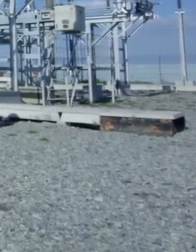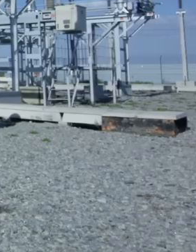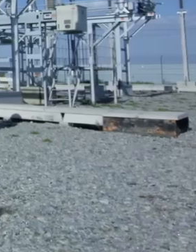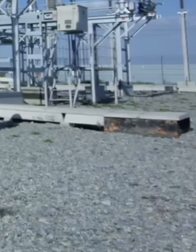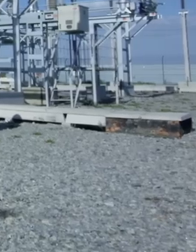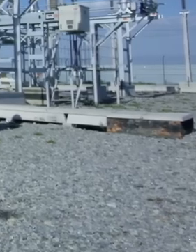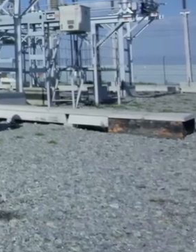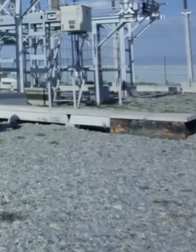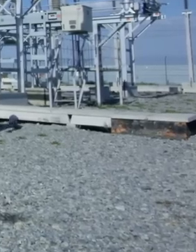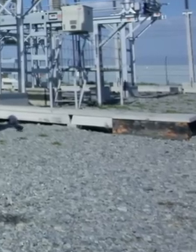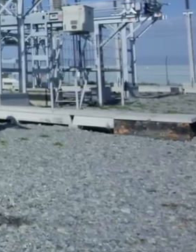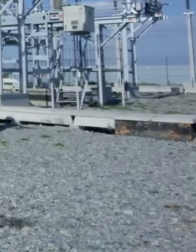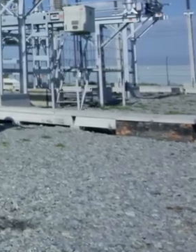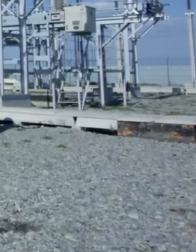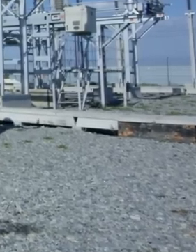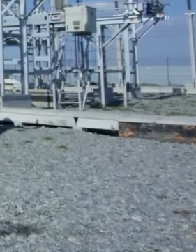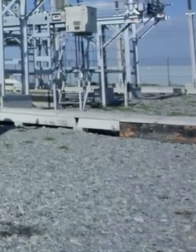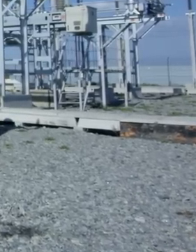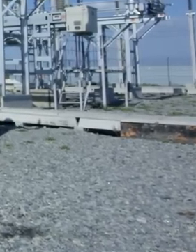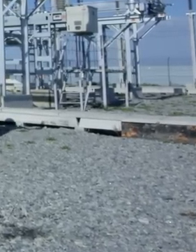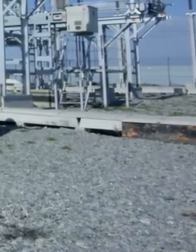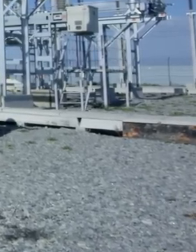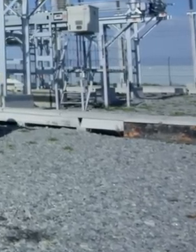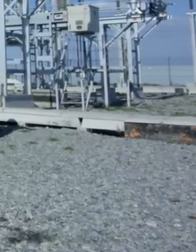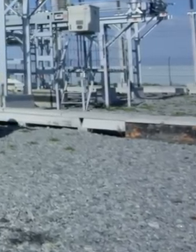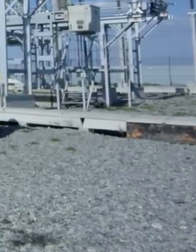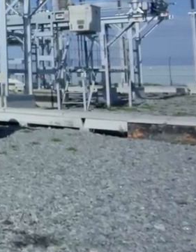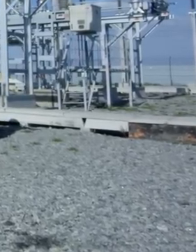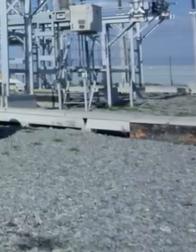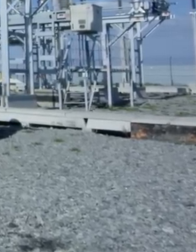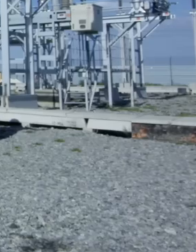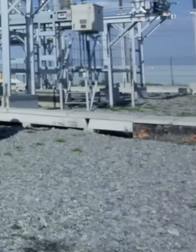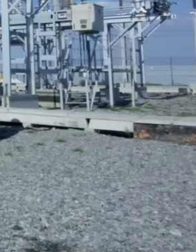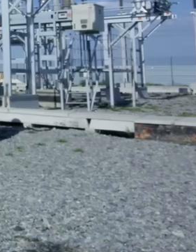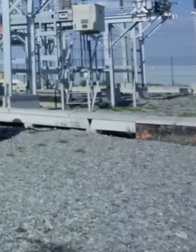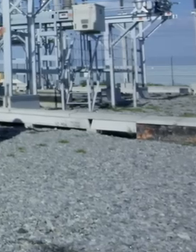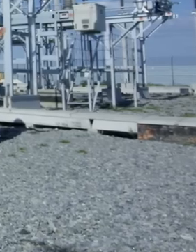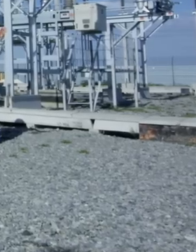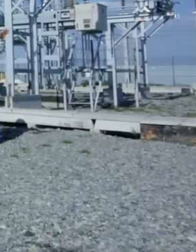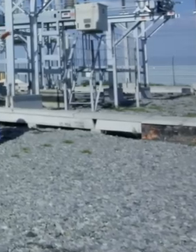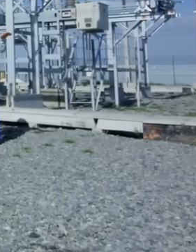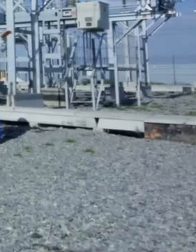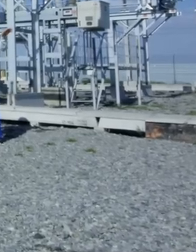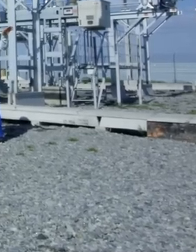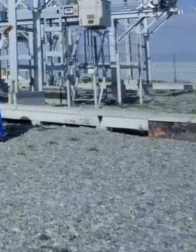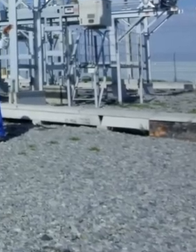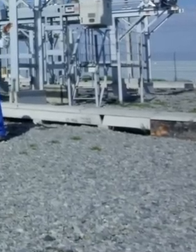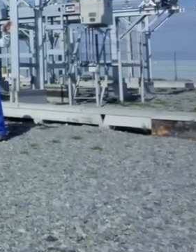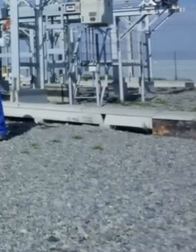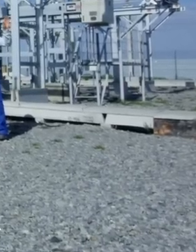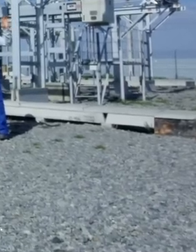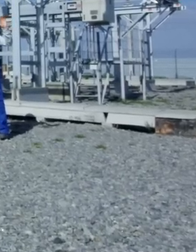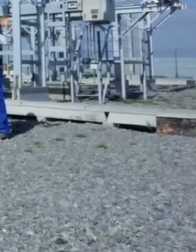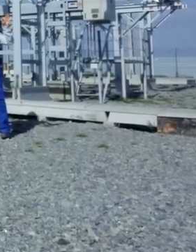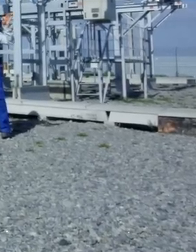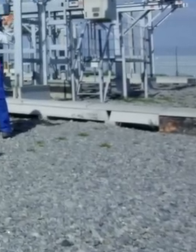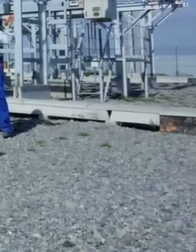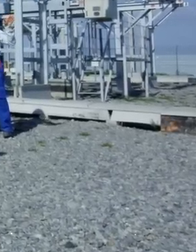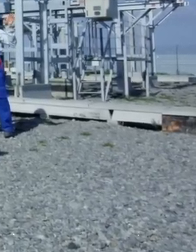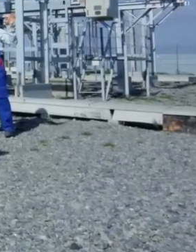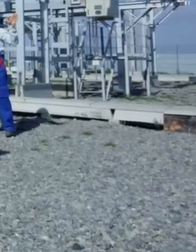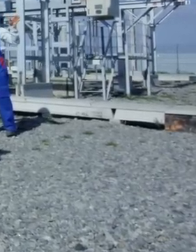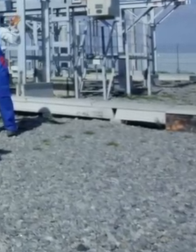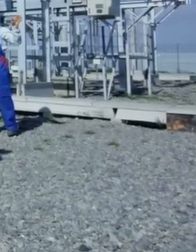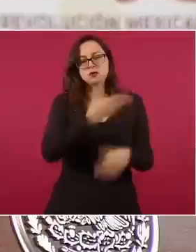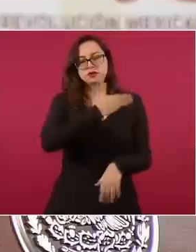muy generales podamos firmar este plan cuando nos visite el